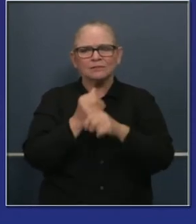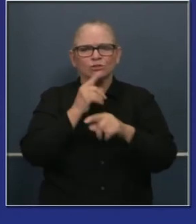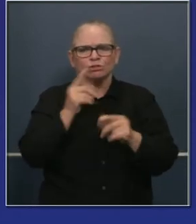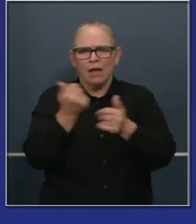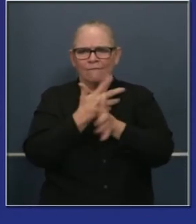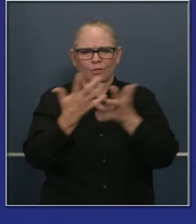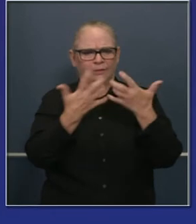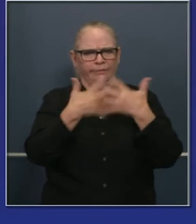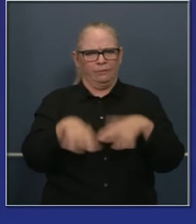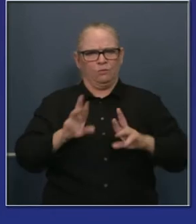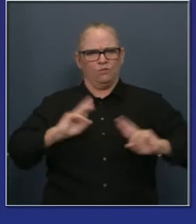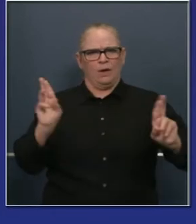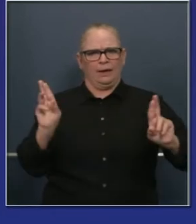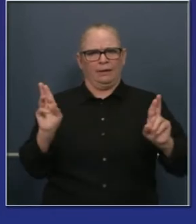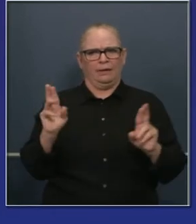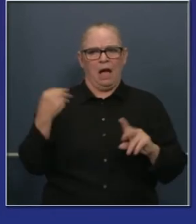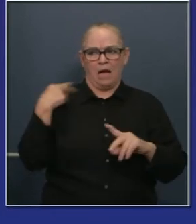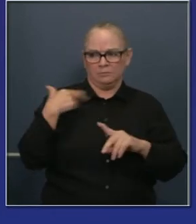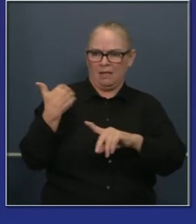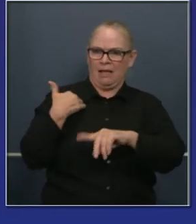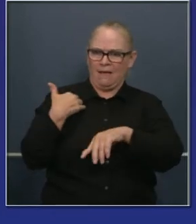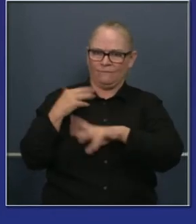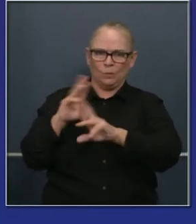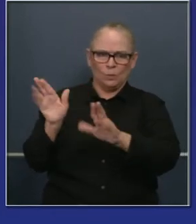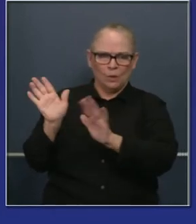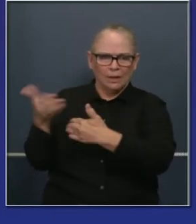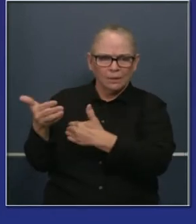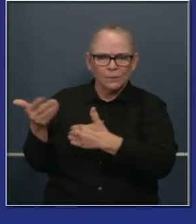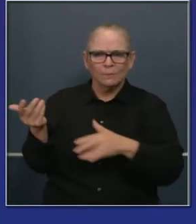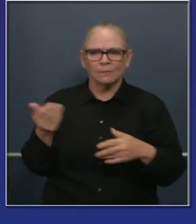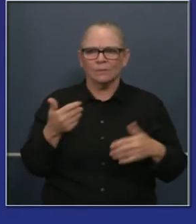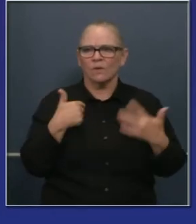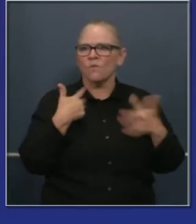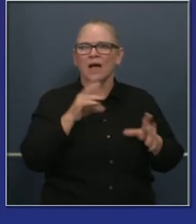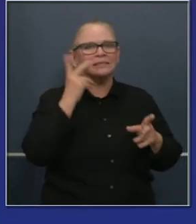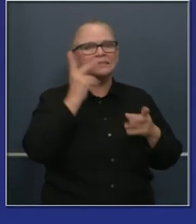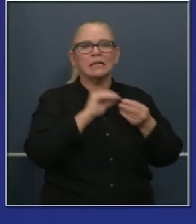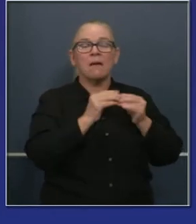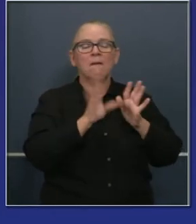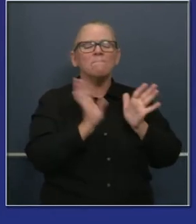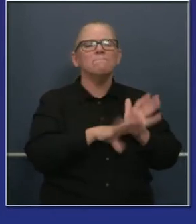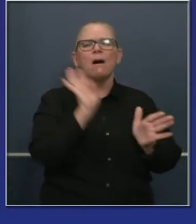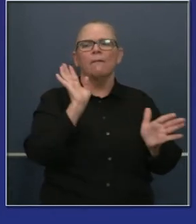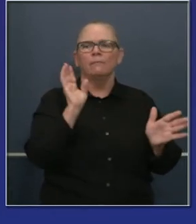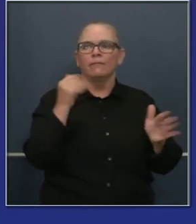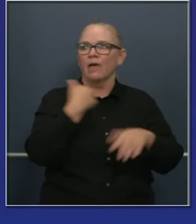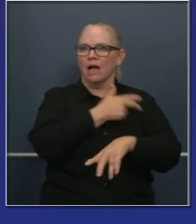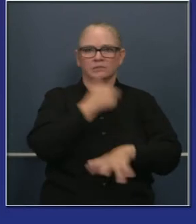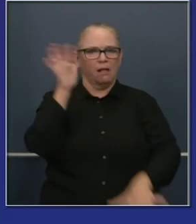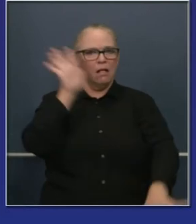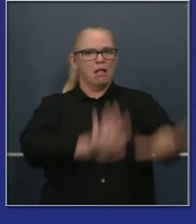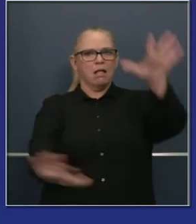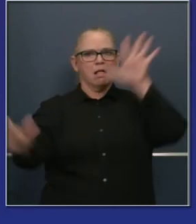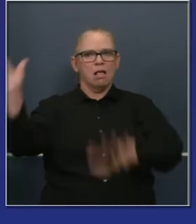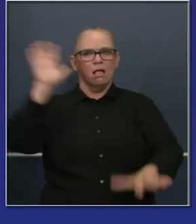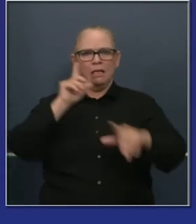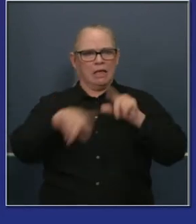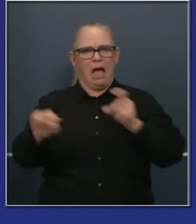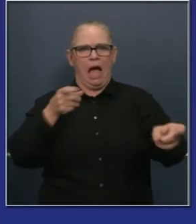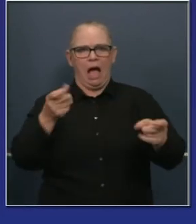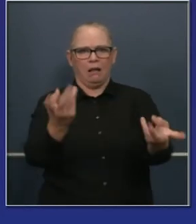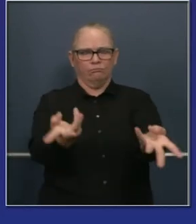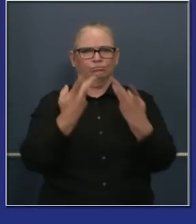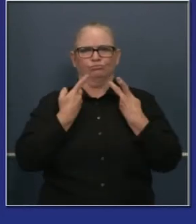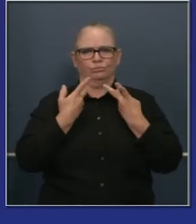esté preparado para que no tengamos picos repentinos en la transmisión del virus para tener ese plan